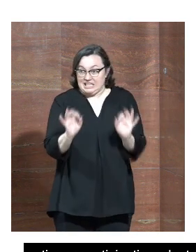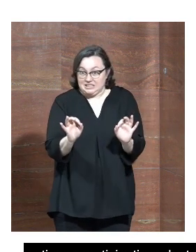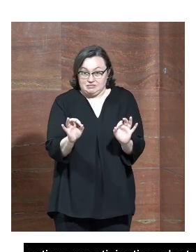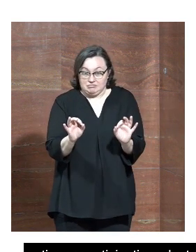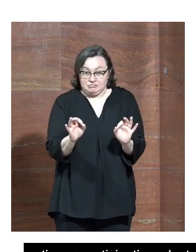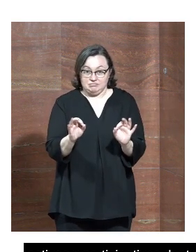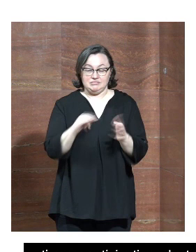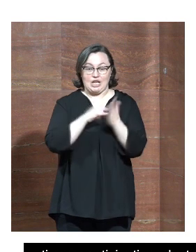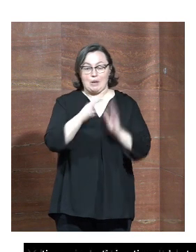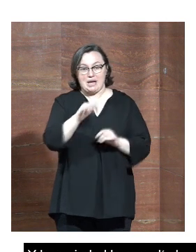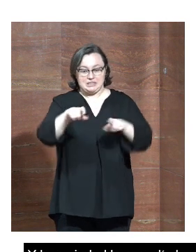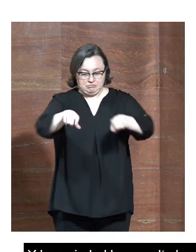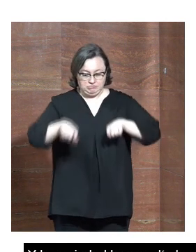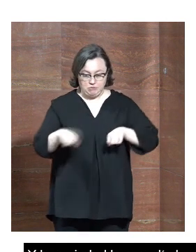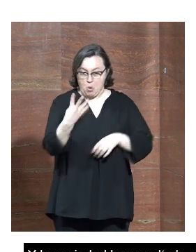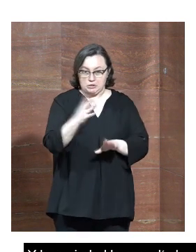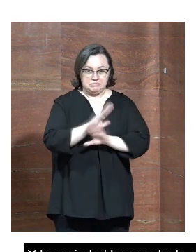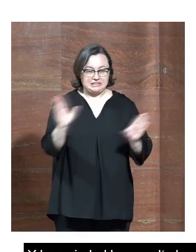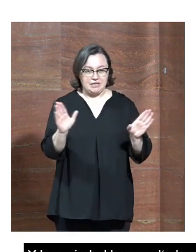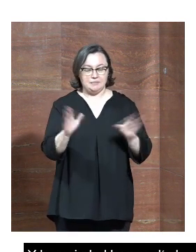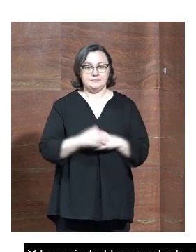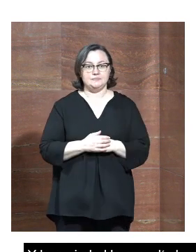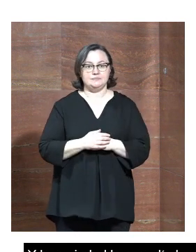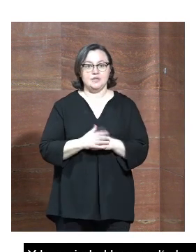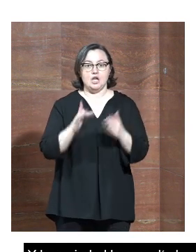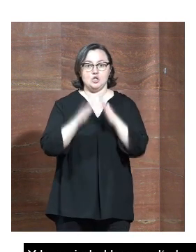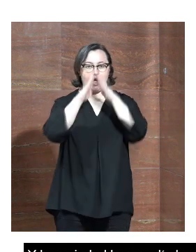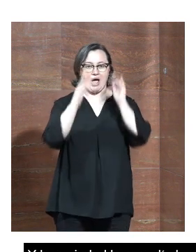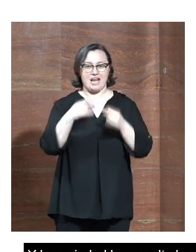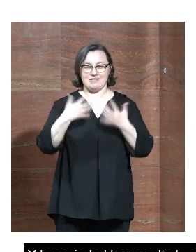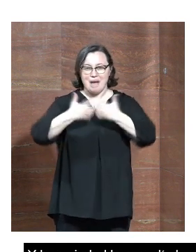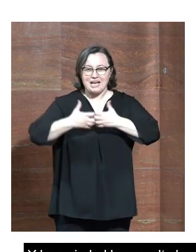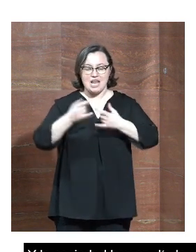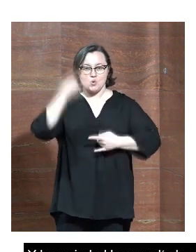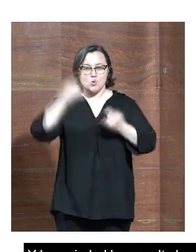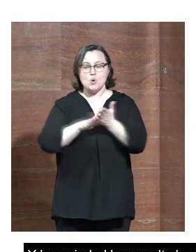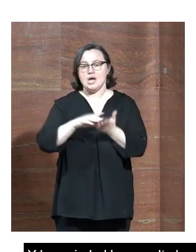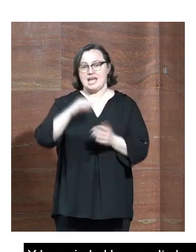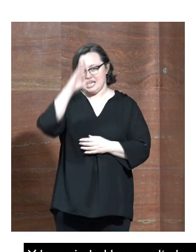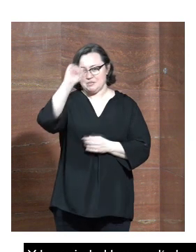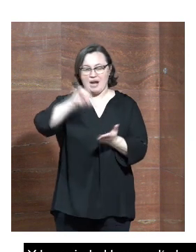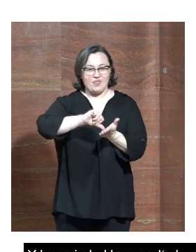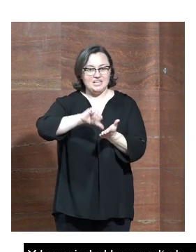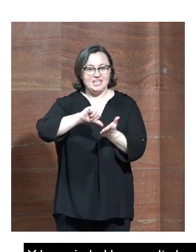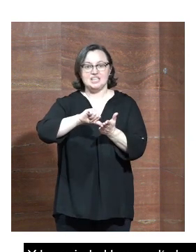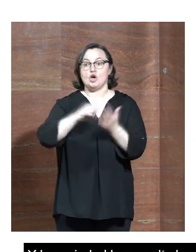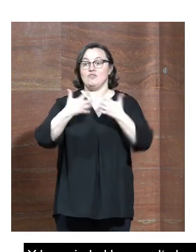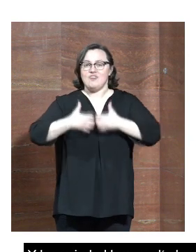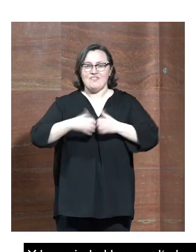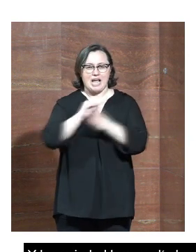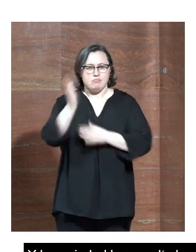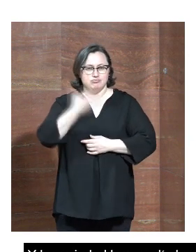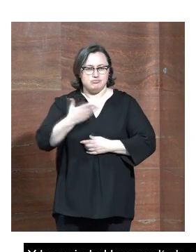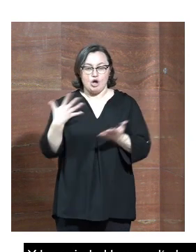así. Es tecnología con 4 ruedas. El hogar inteligente, las smart cities, la